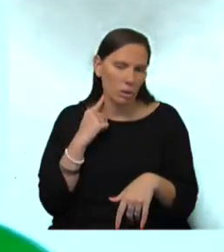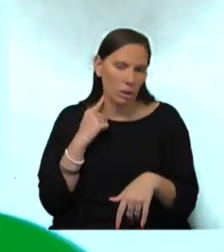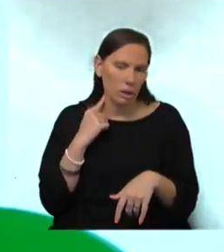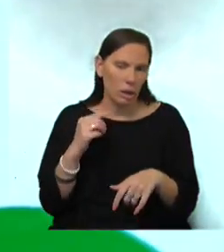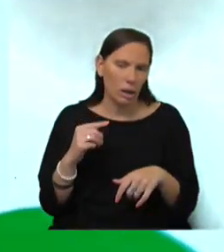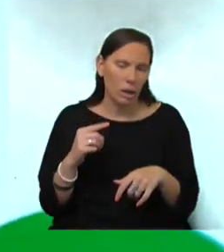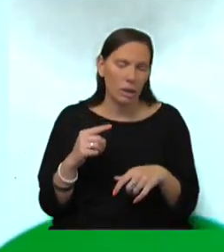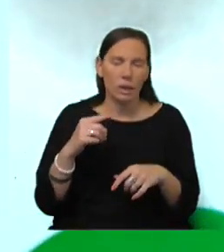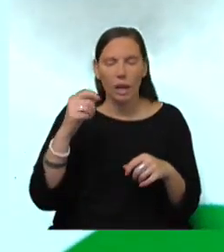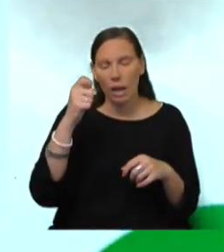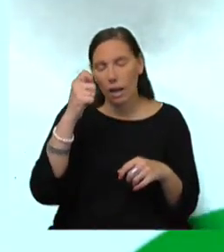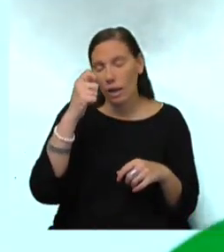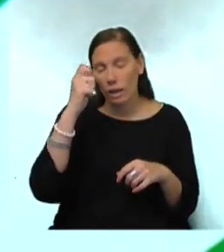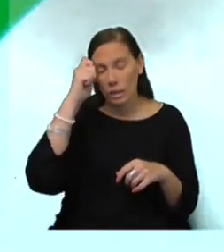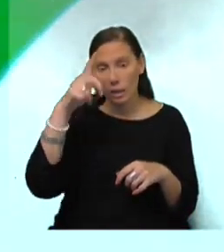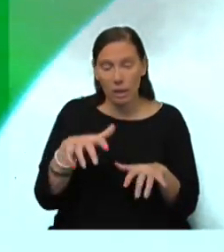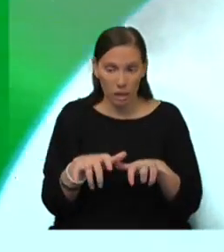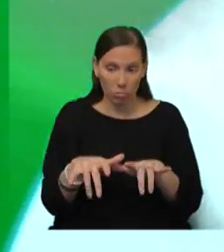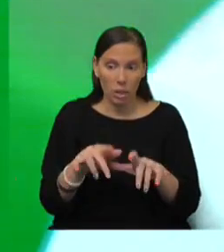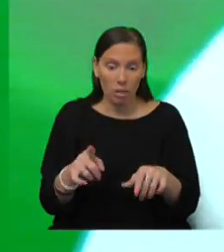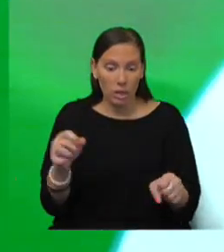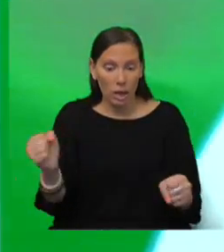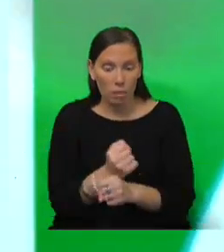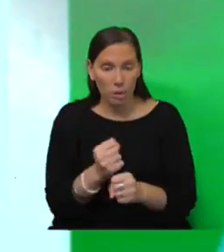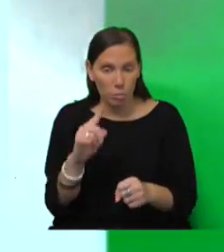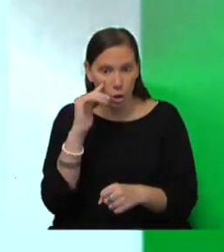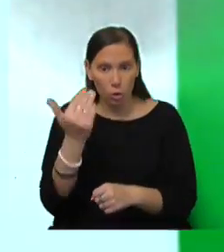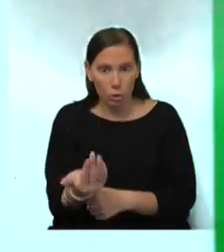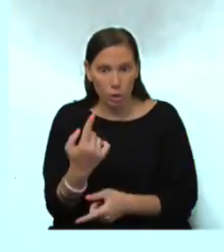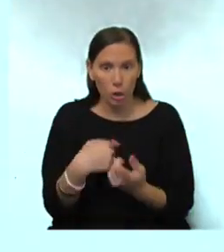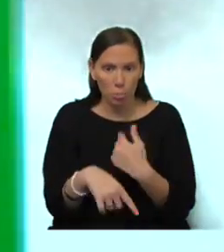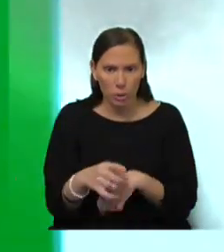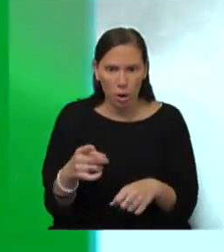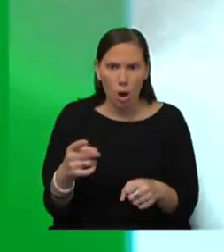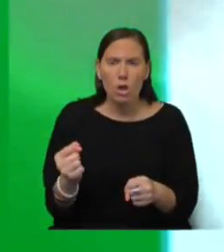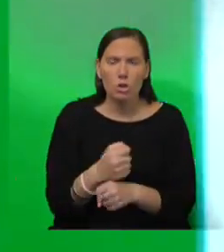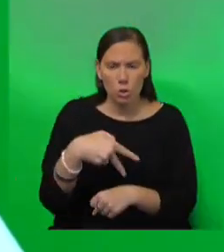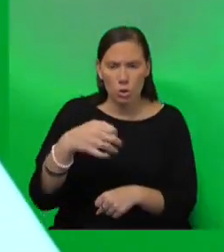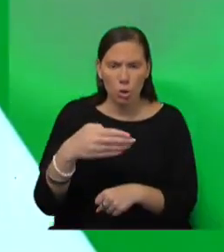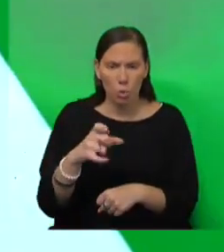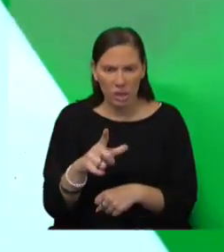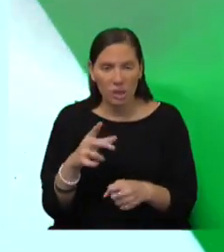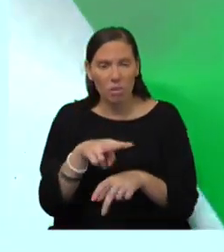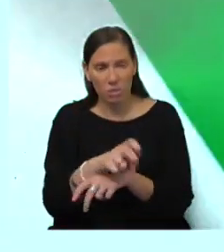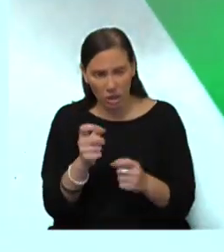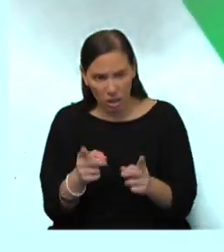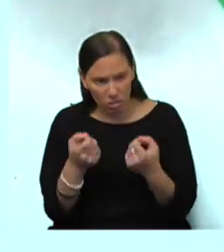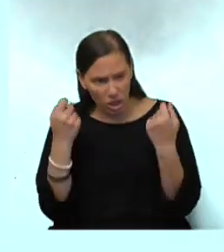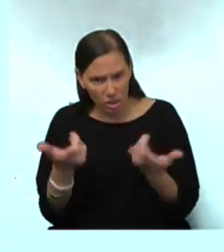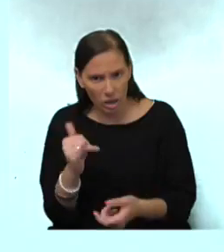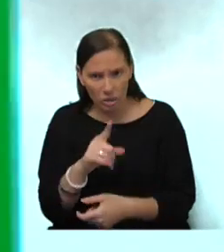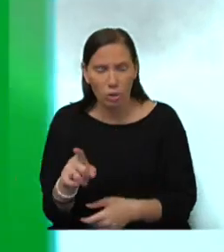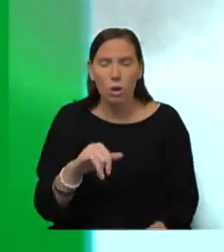de la Inteligencia artificial debían ser premiados lo que mucha gente se pregunta si era el premio Nobel de física el que les correspondía a John